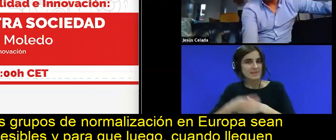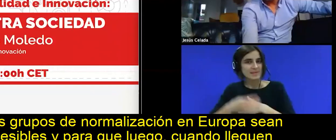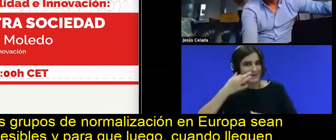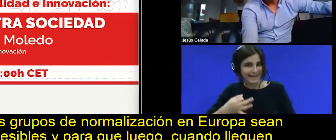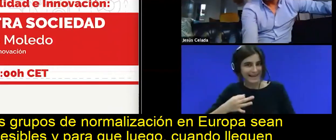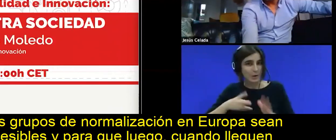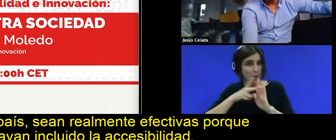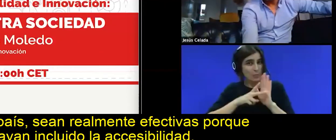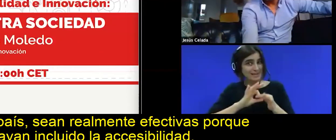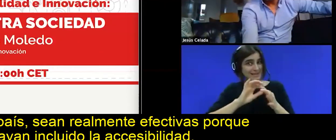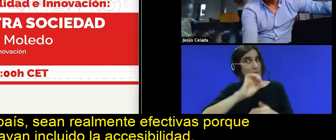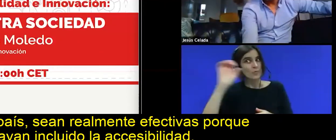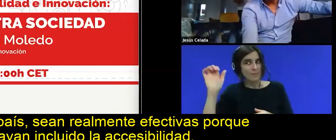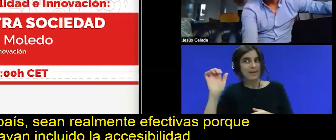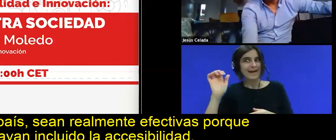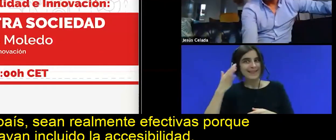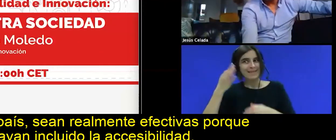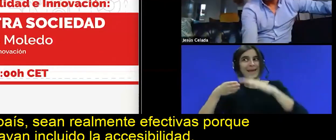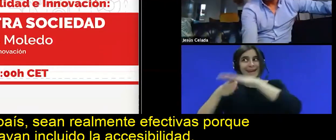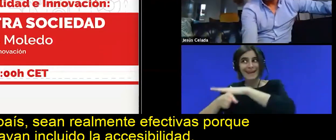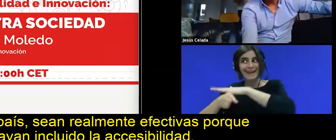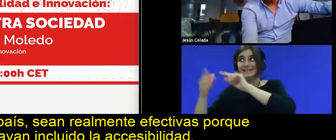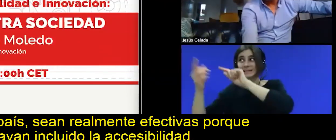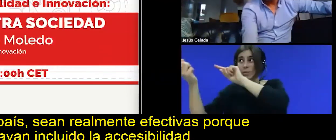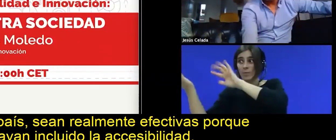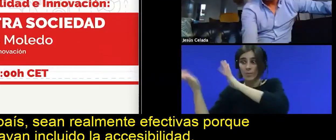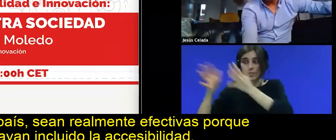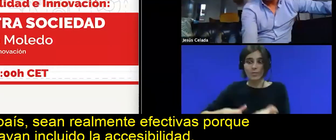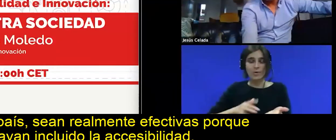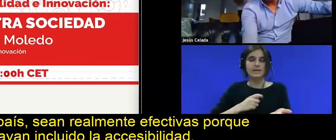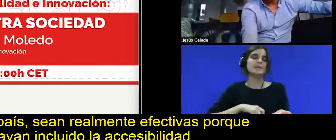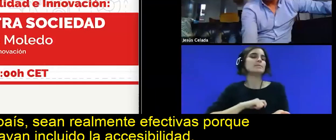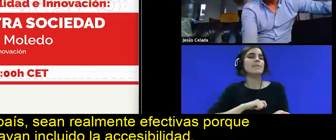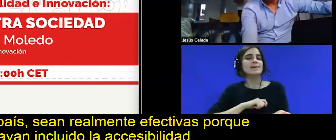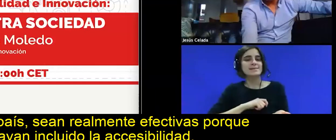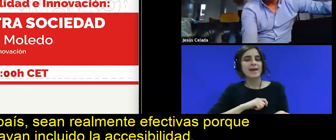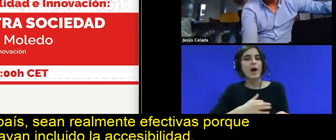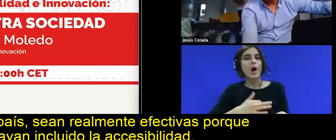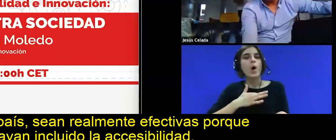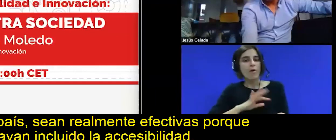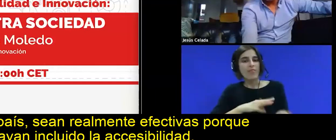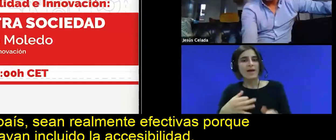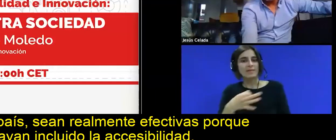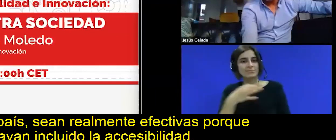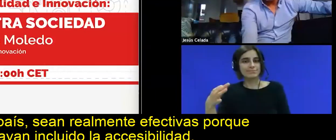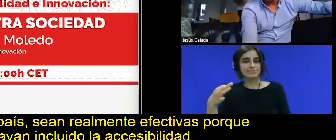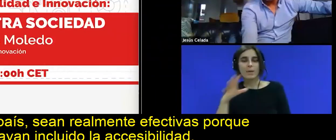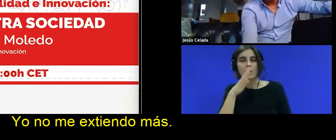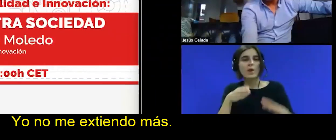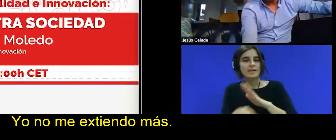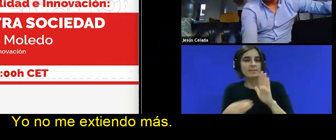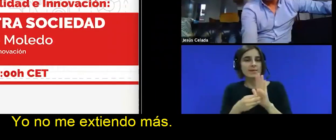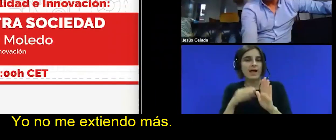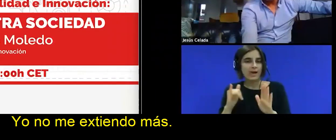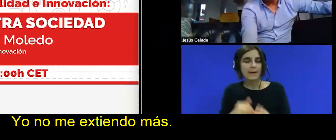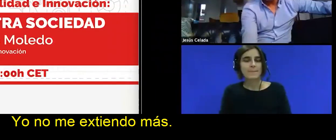cuando lleguen a nuestro país sean realmente efectivas porque hayan incluido la accesibilidad. Yo